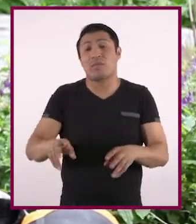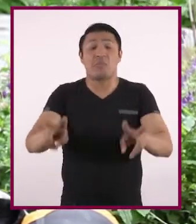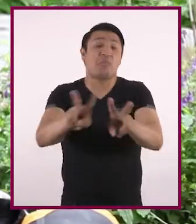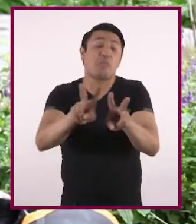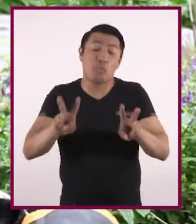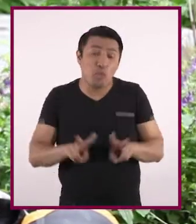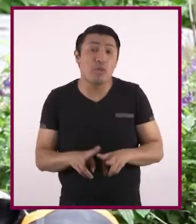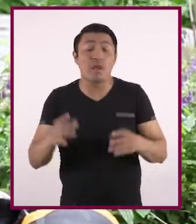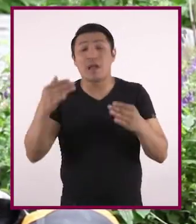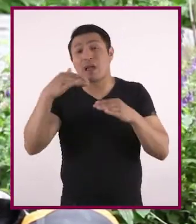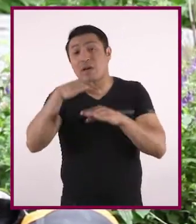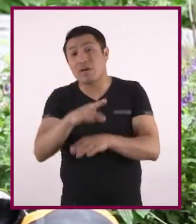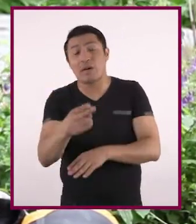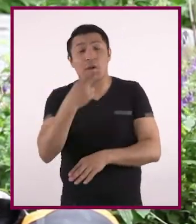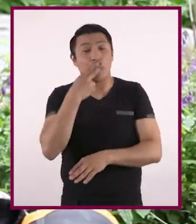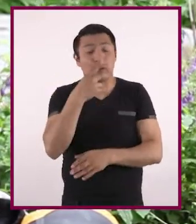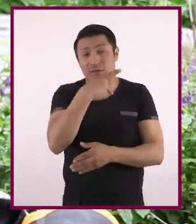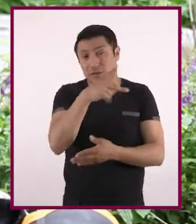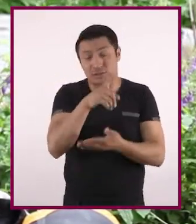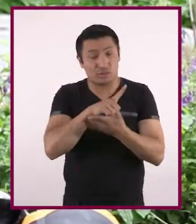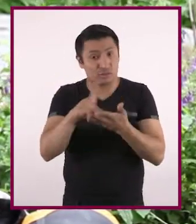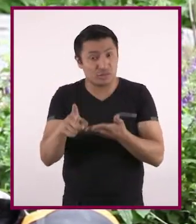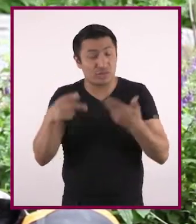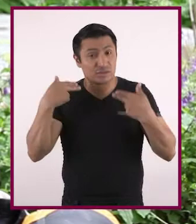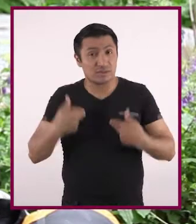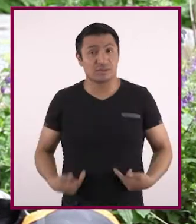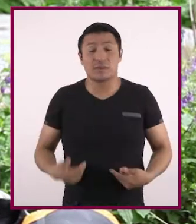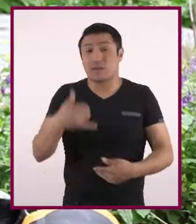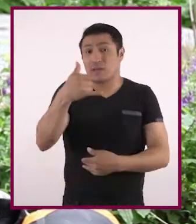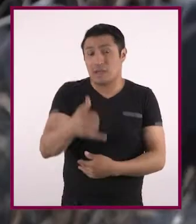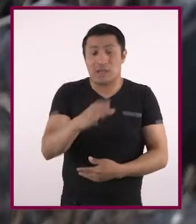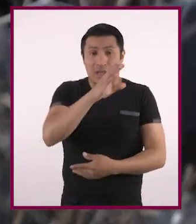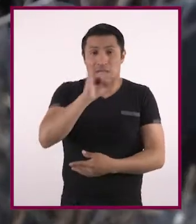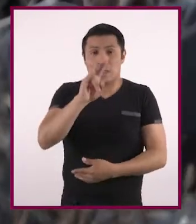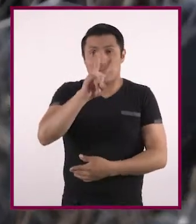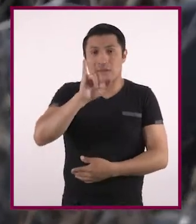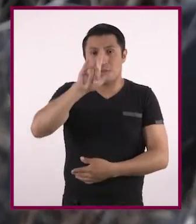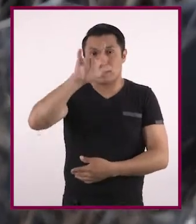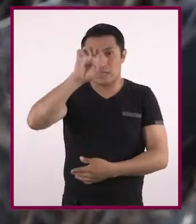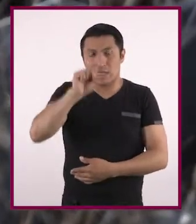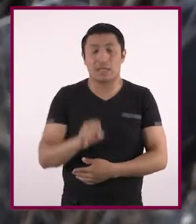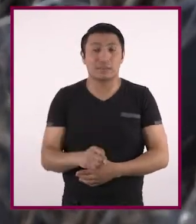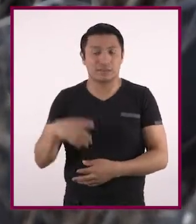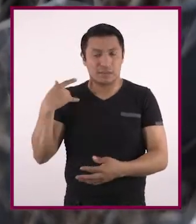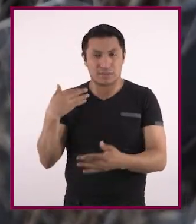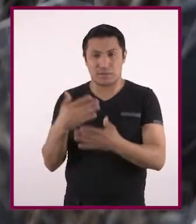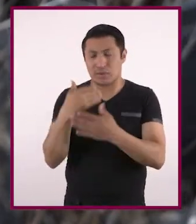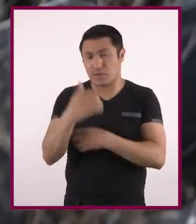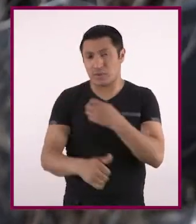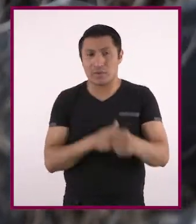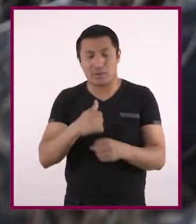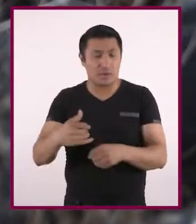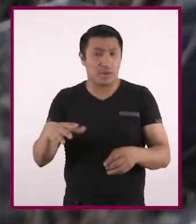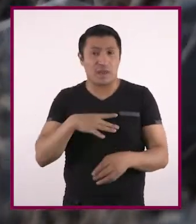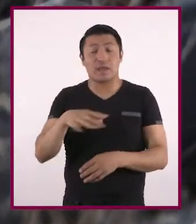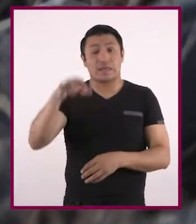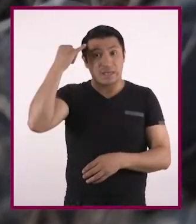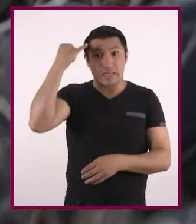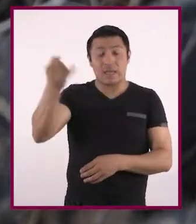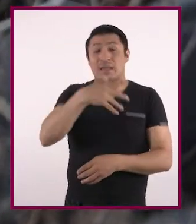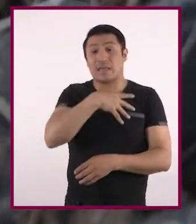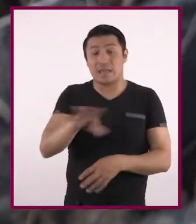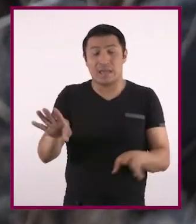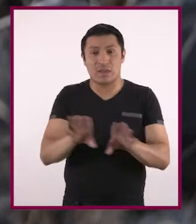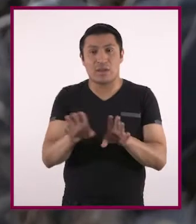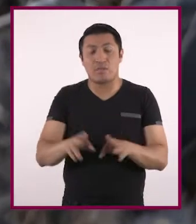desventaja respecto al ejercicio de sus derechos humanos y civiles. En los últimos años se ha adoptado y generalizado el